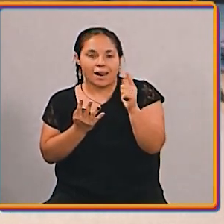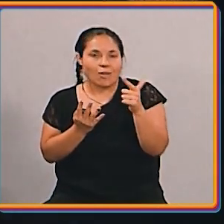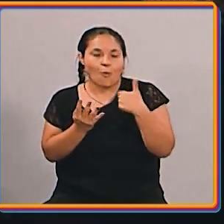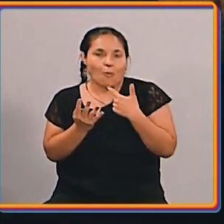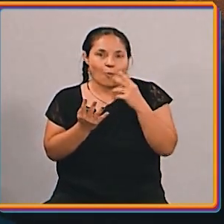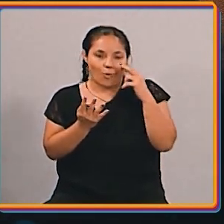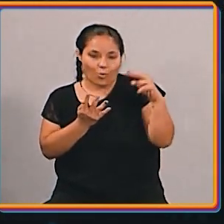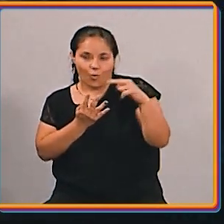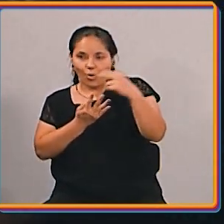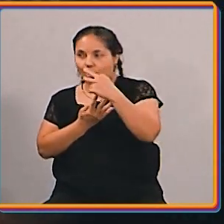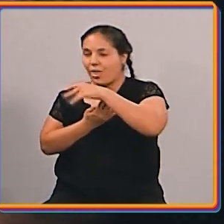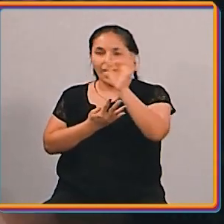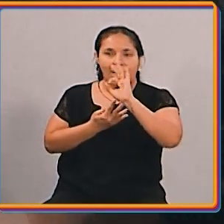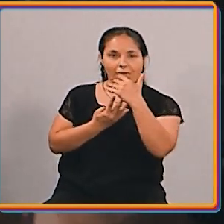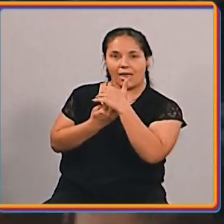realidad.